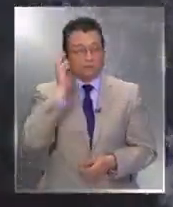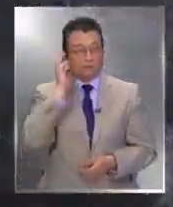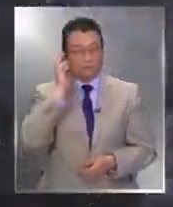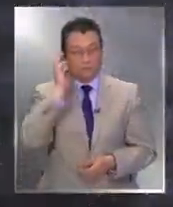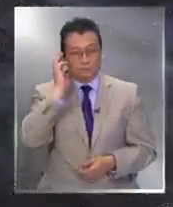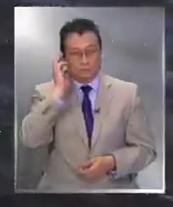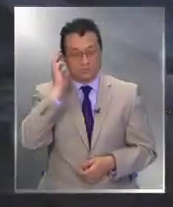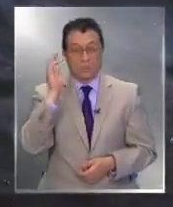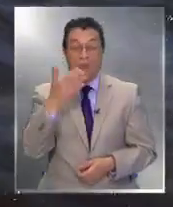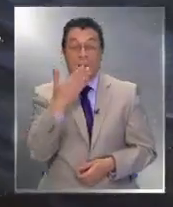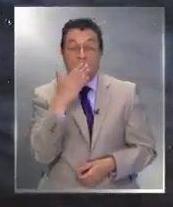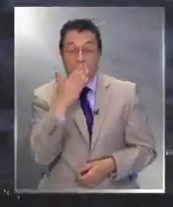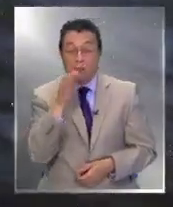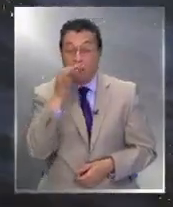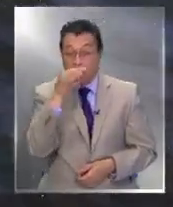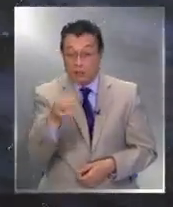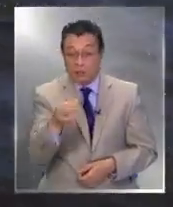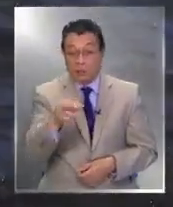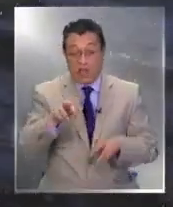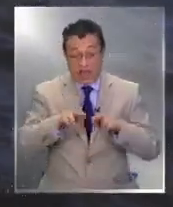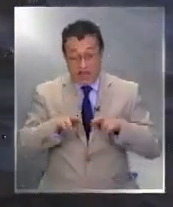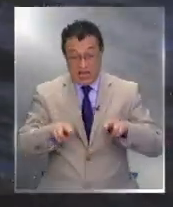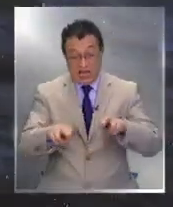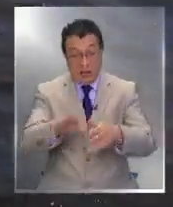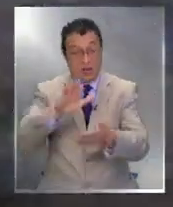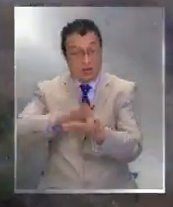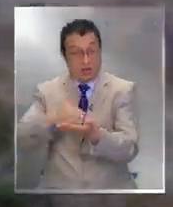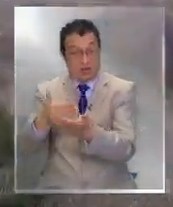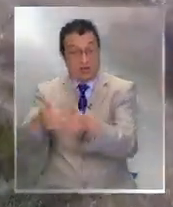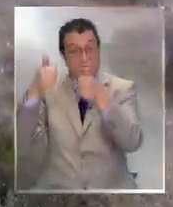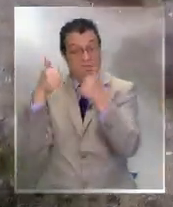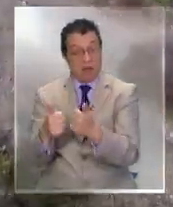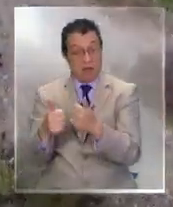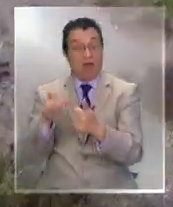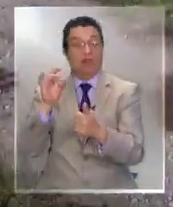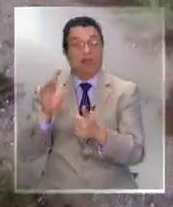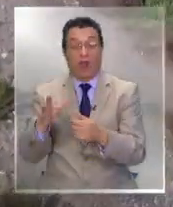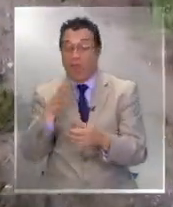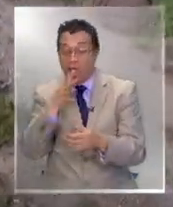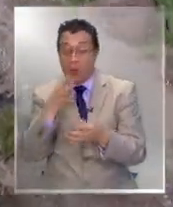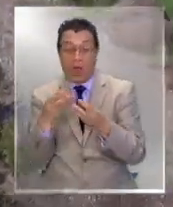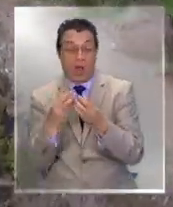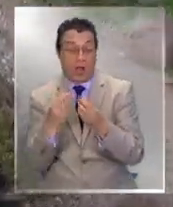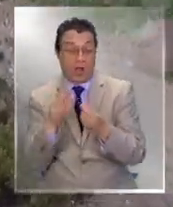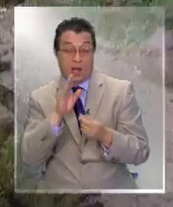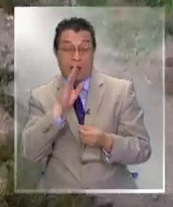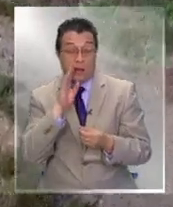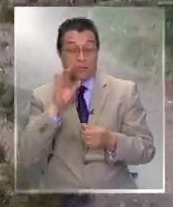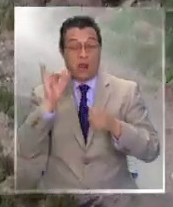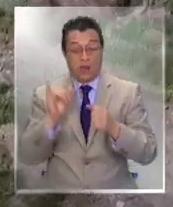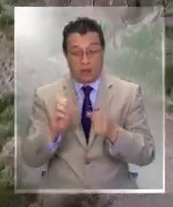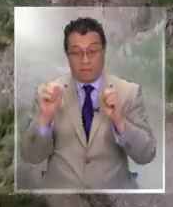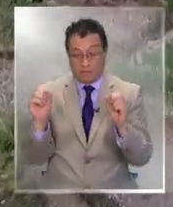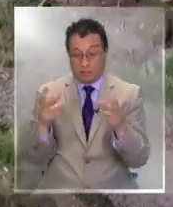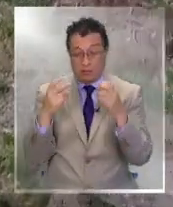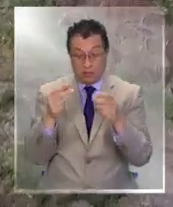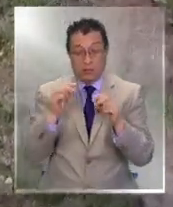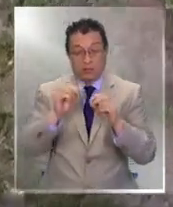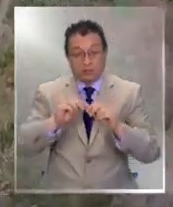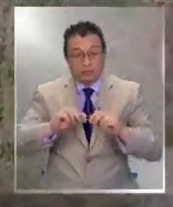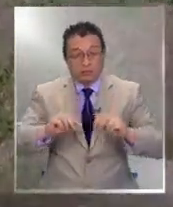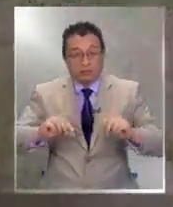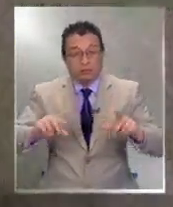acá. Los expertos coinciden que para que un río sea saludable no basta solo con que tenga agua de calidad y sea capaz de generar la supervivencia de